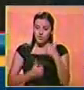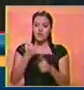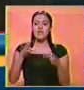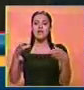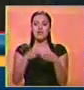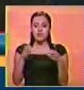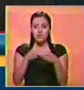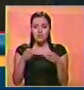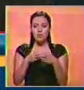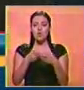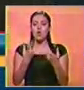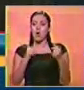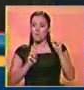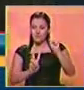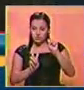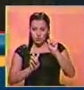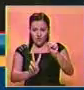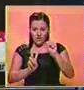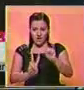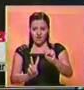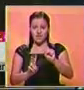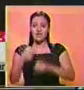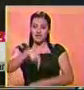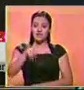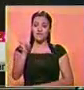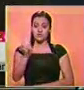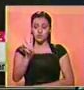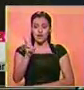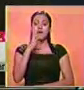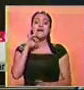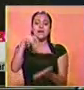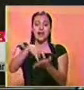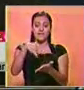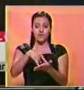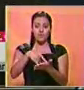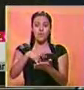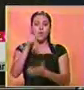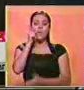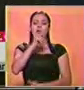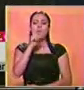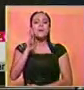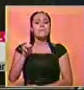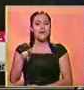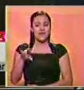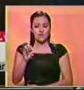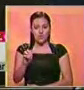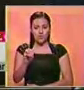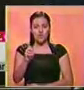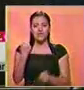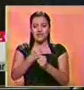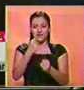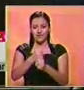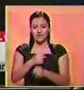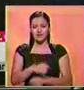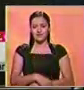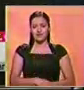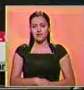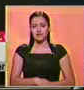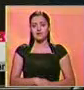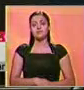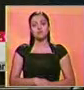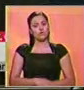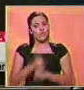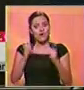Partido Socialista Unido de Venezuela en el Estado Carabobo, Mario Silva. Eso es una actuación que definitivamente está